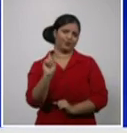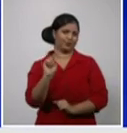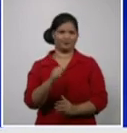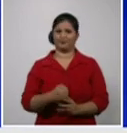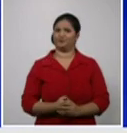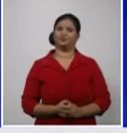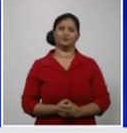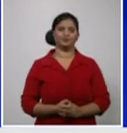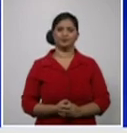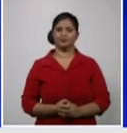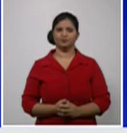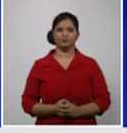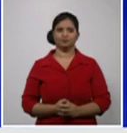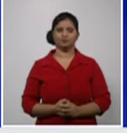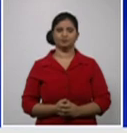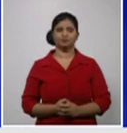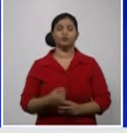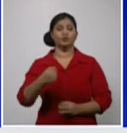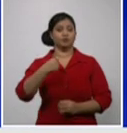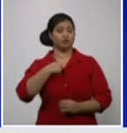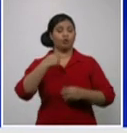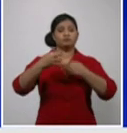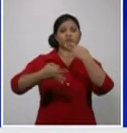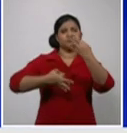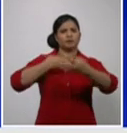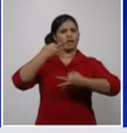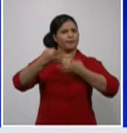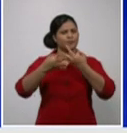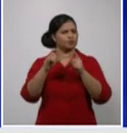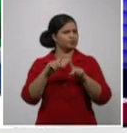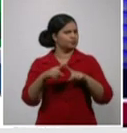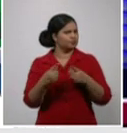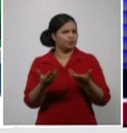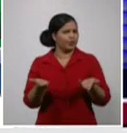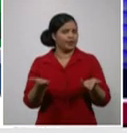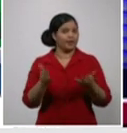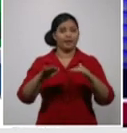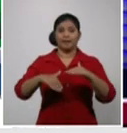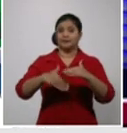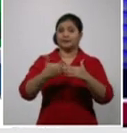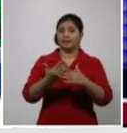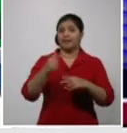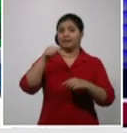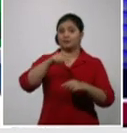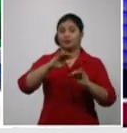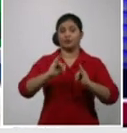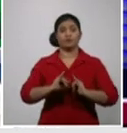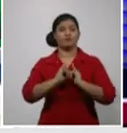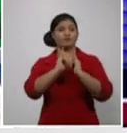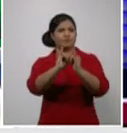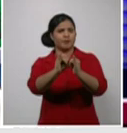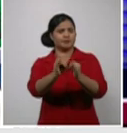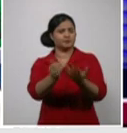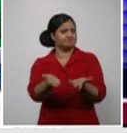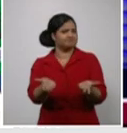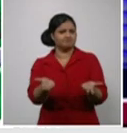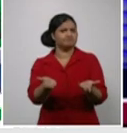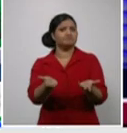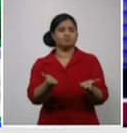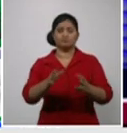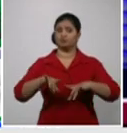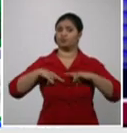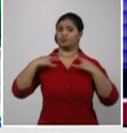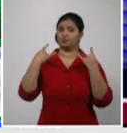haciendo esta introducción porque hoy tenemos que informar también el fallecimiento, dar las condolencias